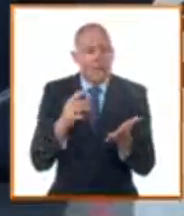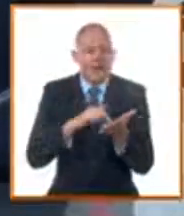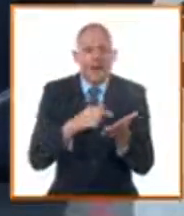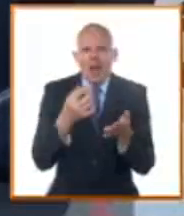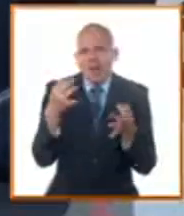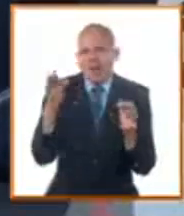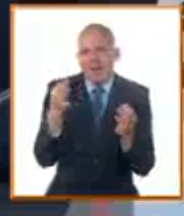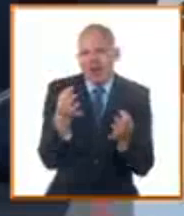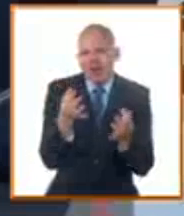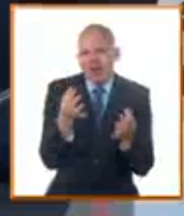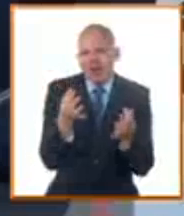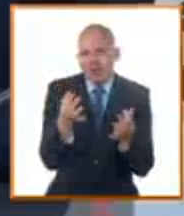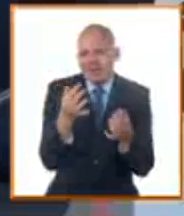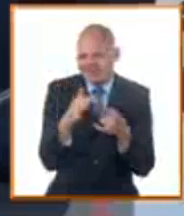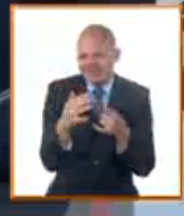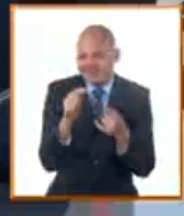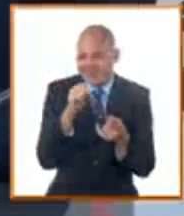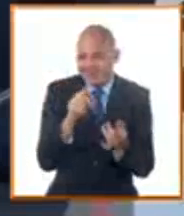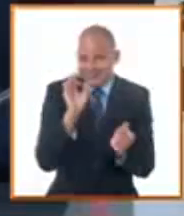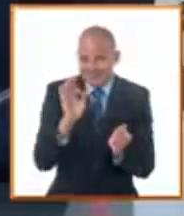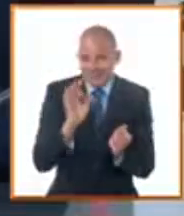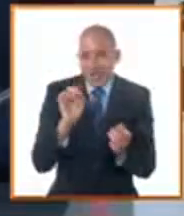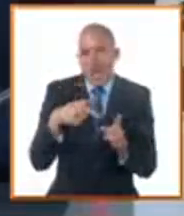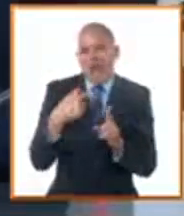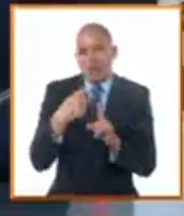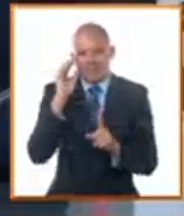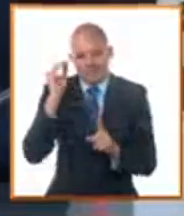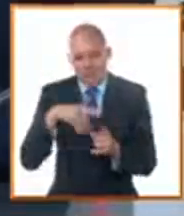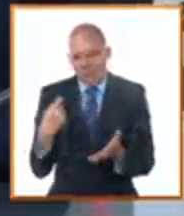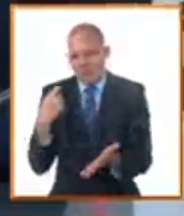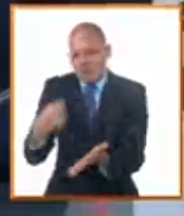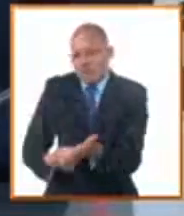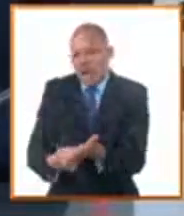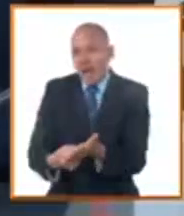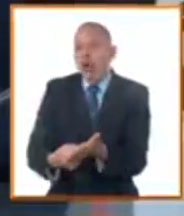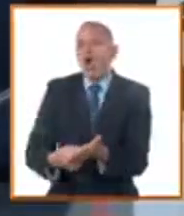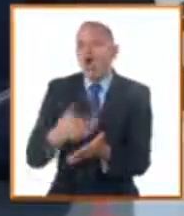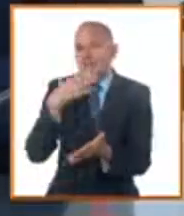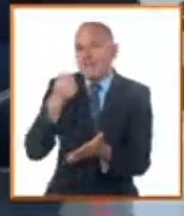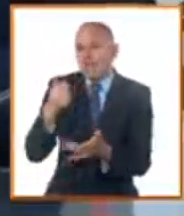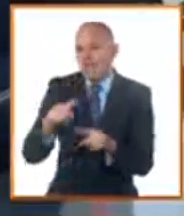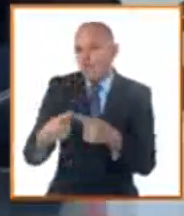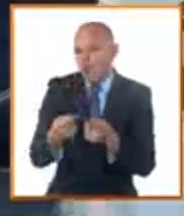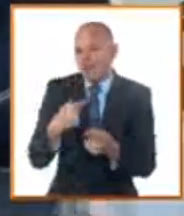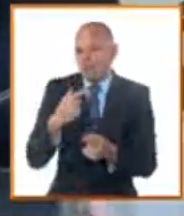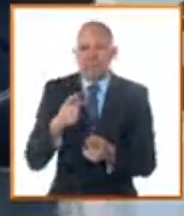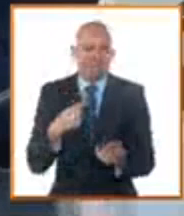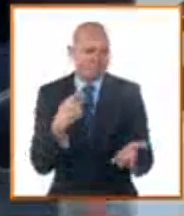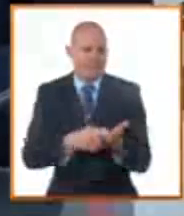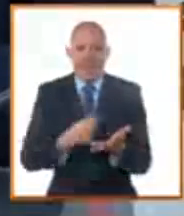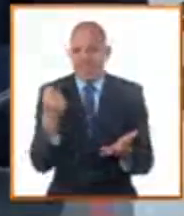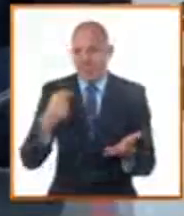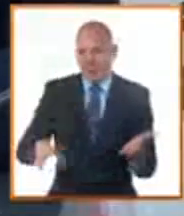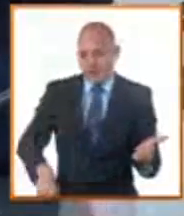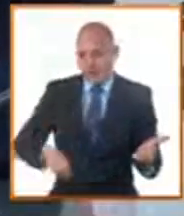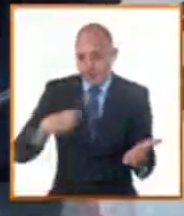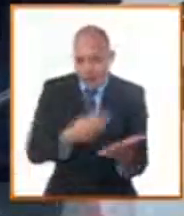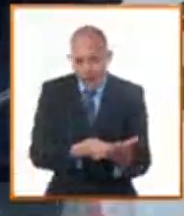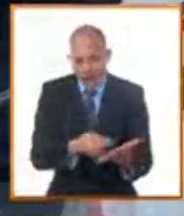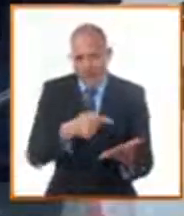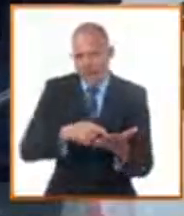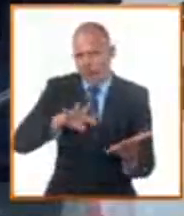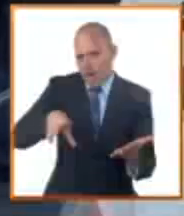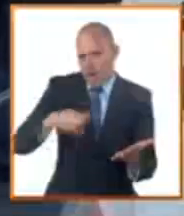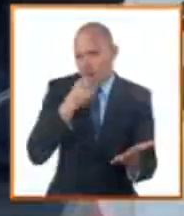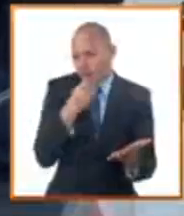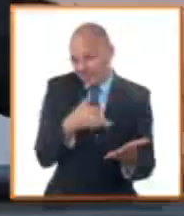electrónicamente está evitando condiciones de indisciplina, de robo, de vicios de esto, que